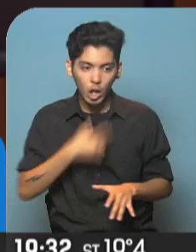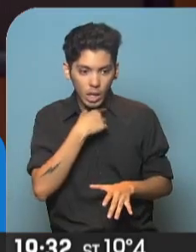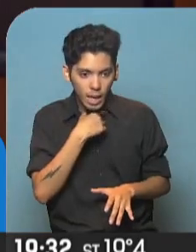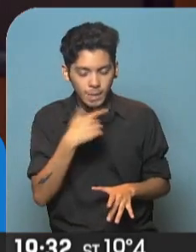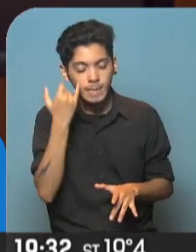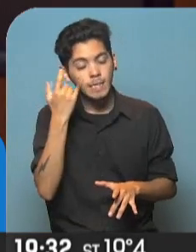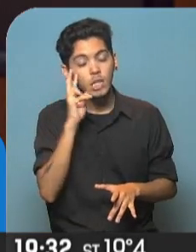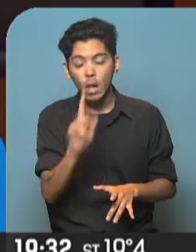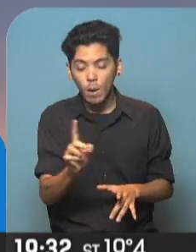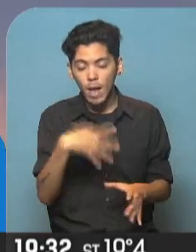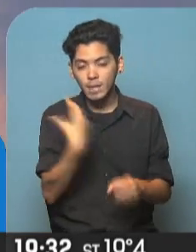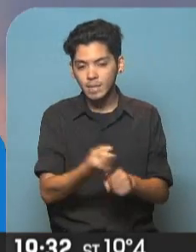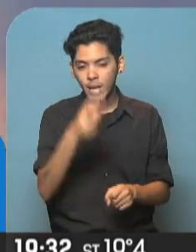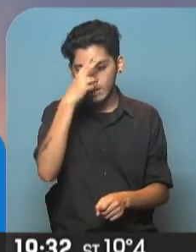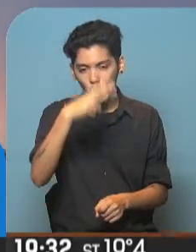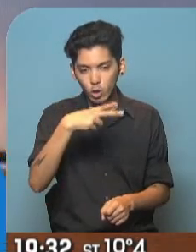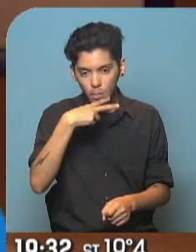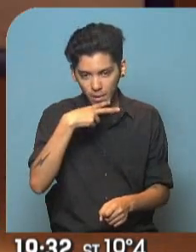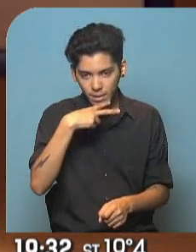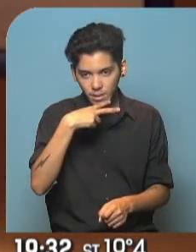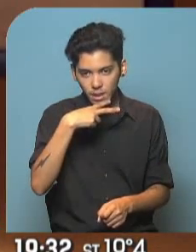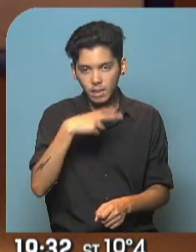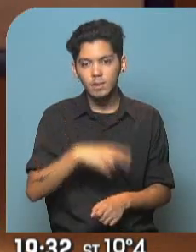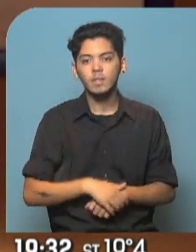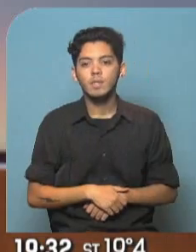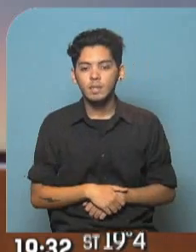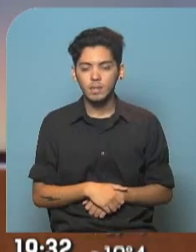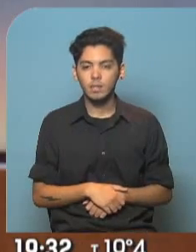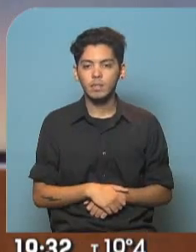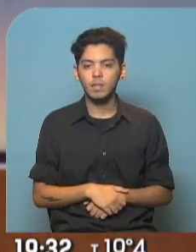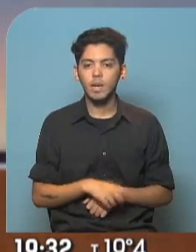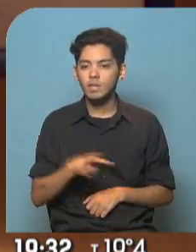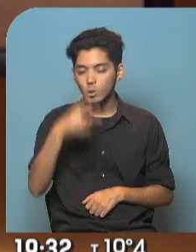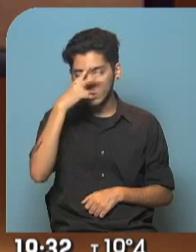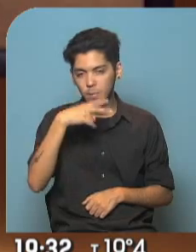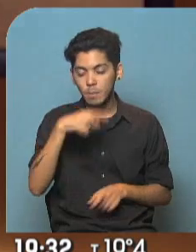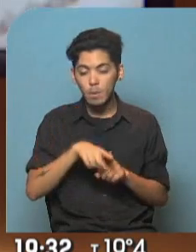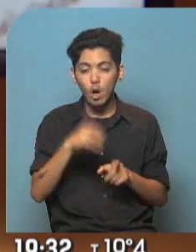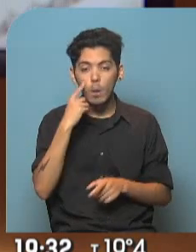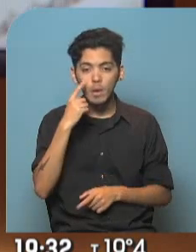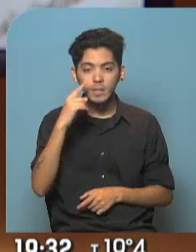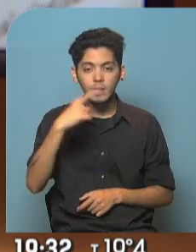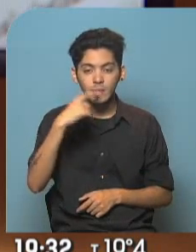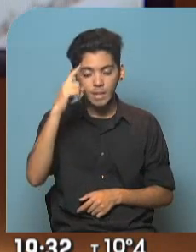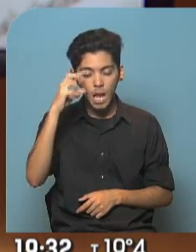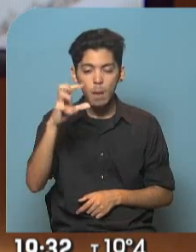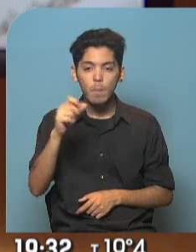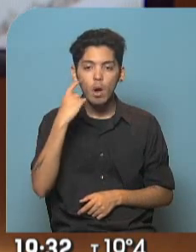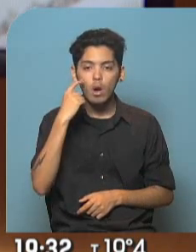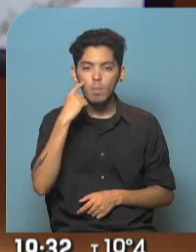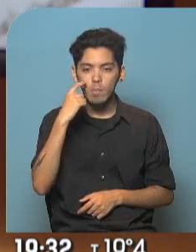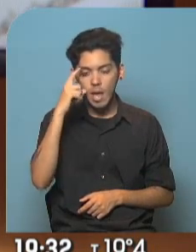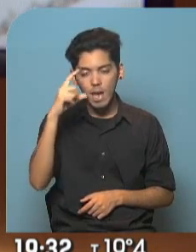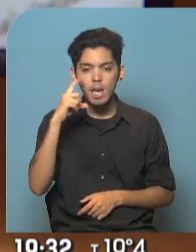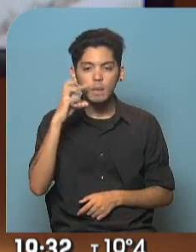entrar al segundo semestre yo creo no gabriel muchísimas gracias un gran placer igualmente gabriel es el economista jefe de elipsis aquí en el noticiero central